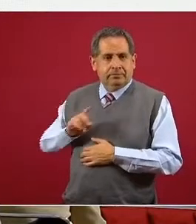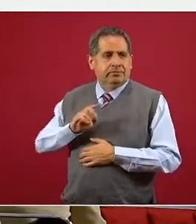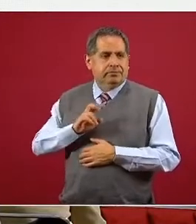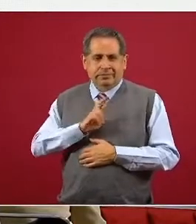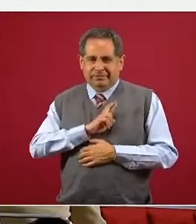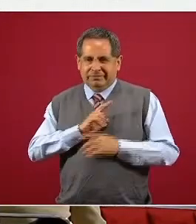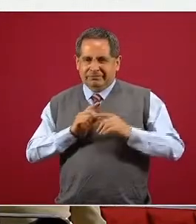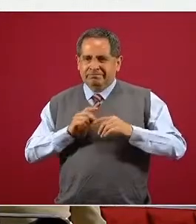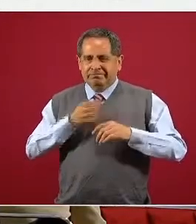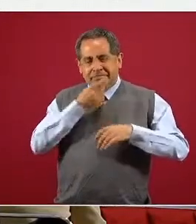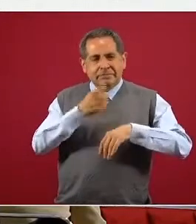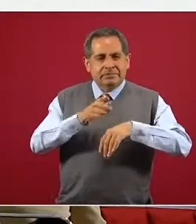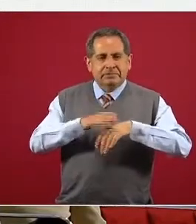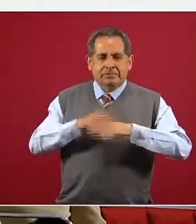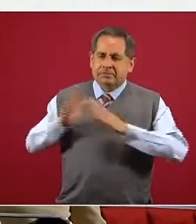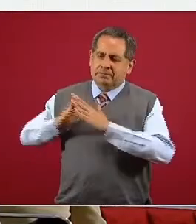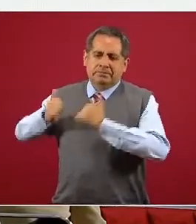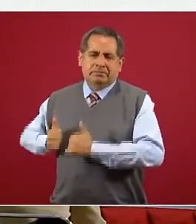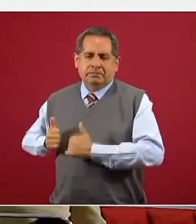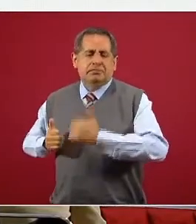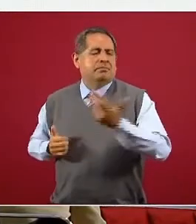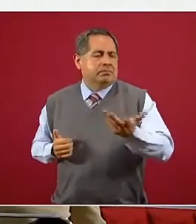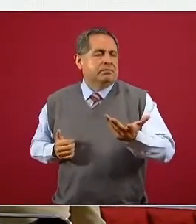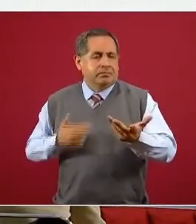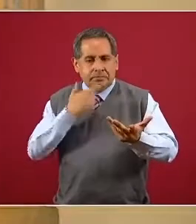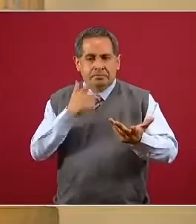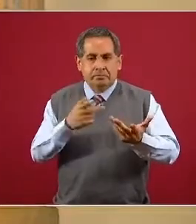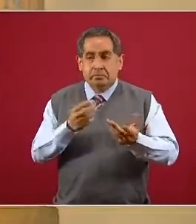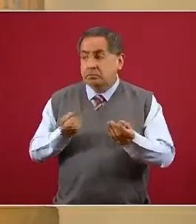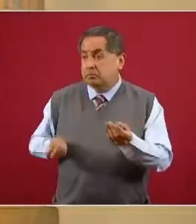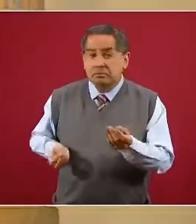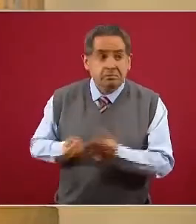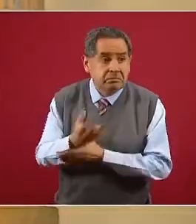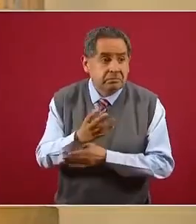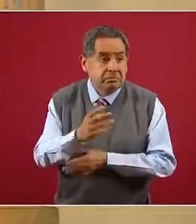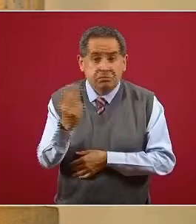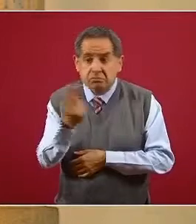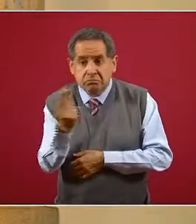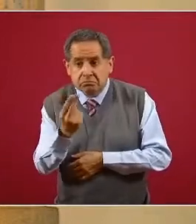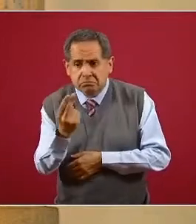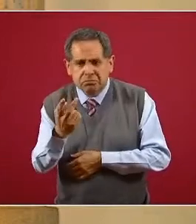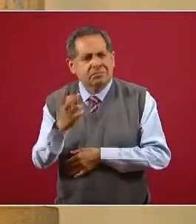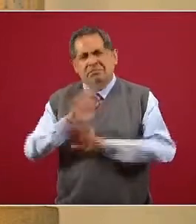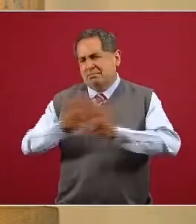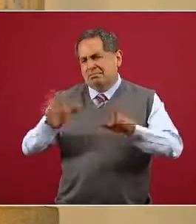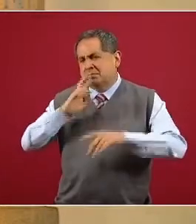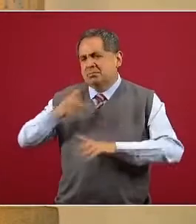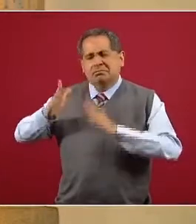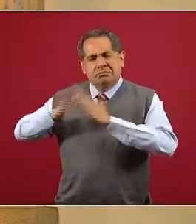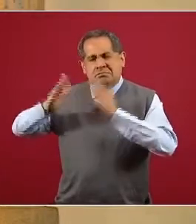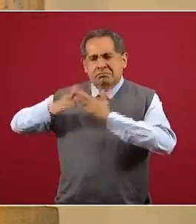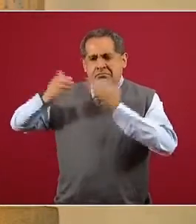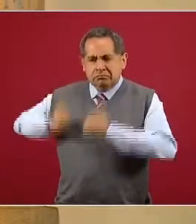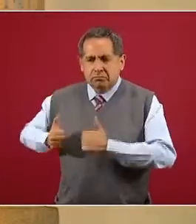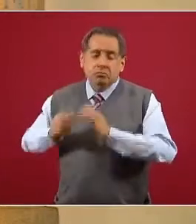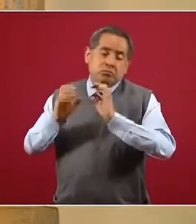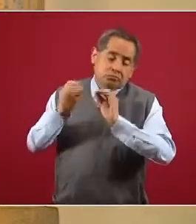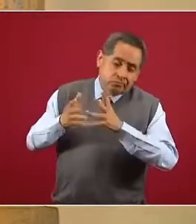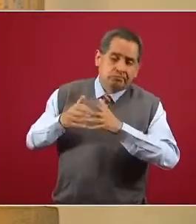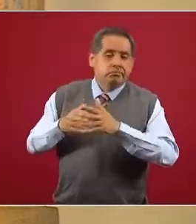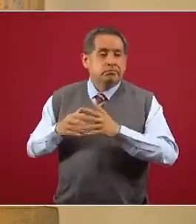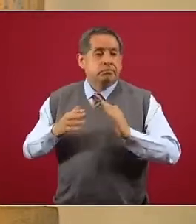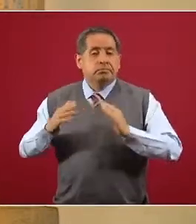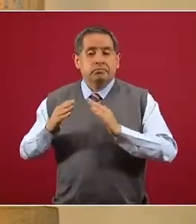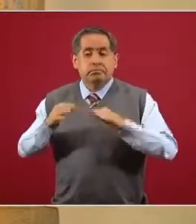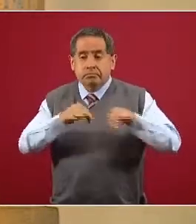en su refugio, quédense en casa. Si no tienen nada que salir, quédense en casa. Si hay que ir a trabajar, vaya a trabajar, regrese